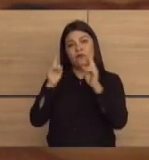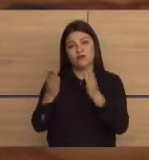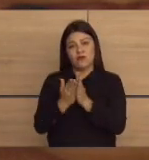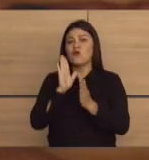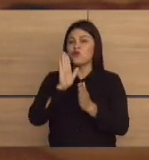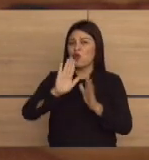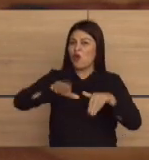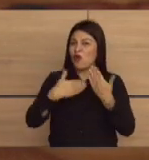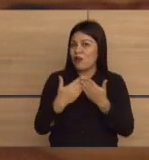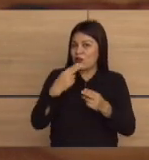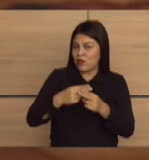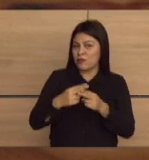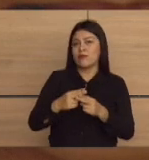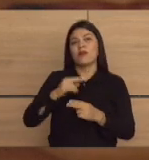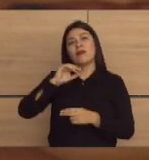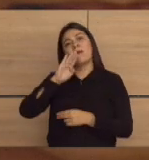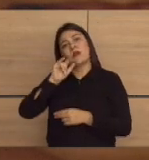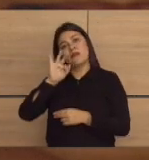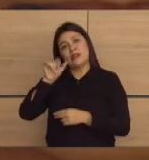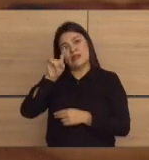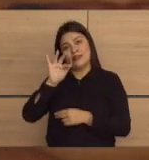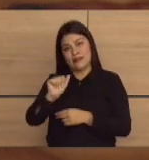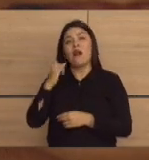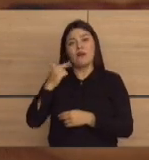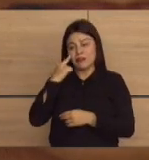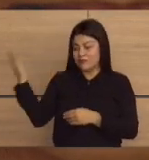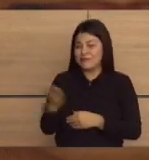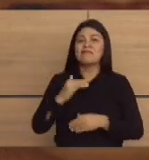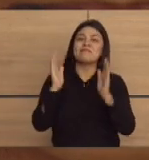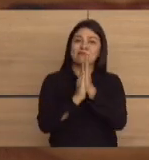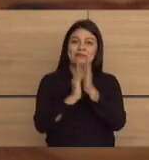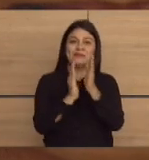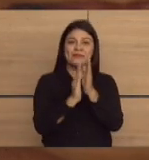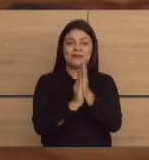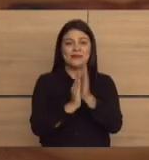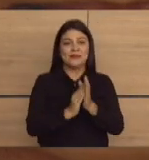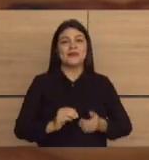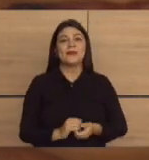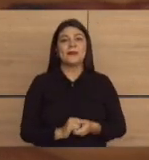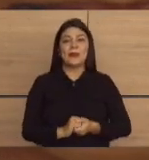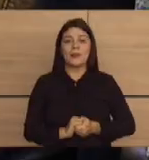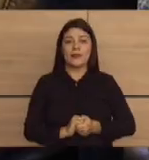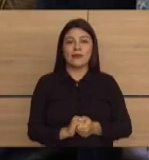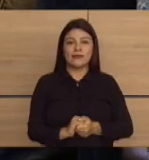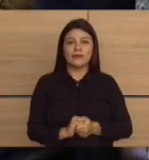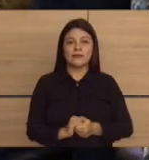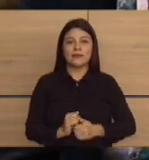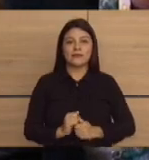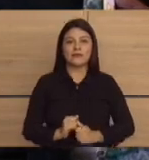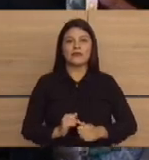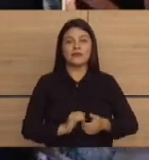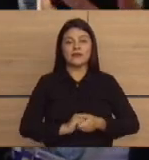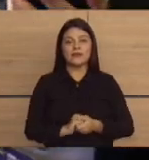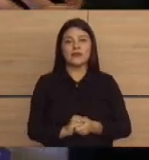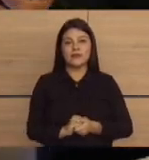Juan Bautista de La Salle. Vamos a recibirlo con un gran aplauso para darle confianza a Simón.